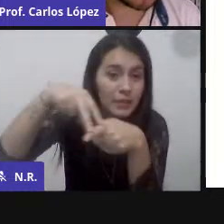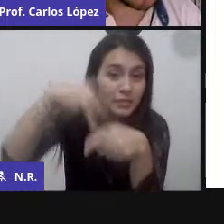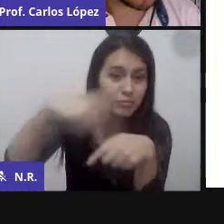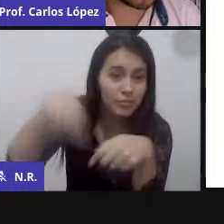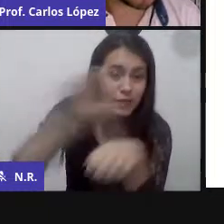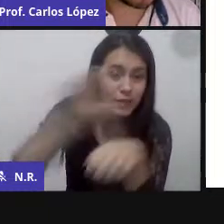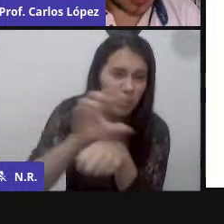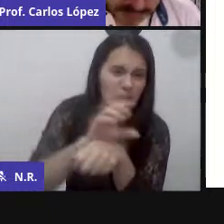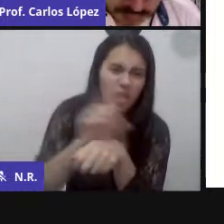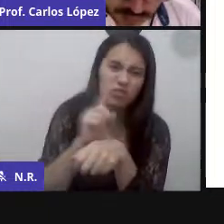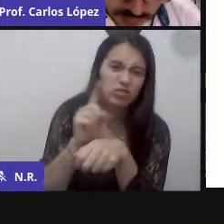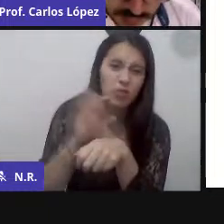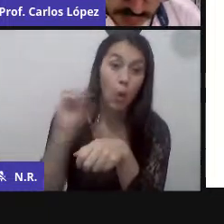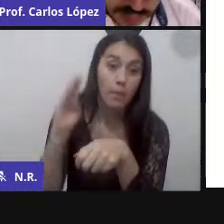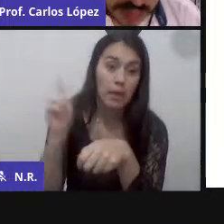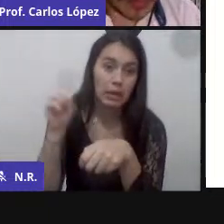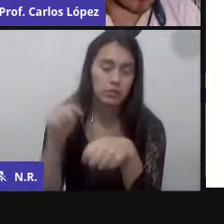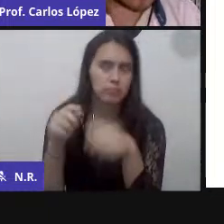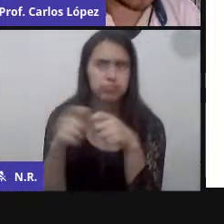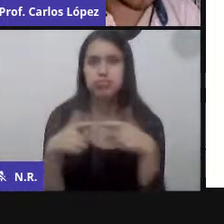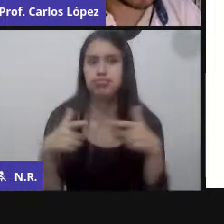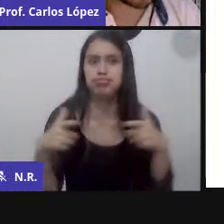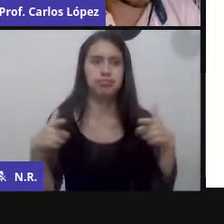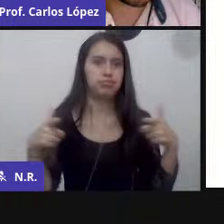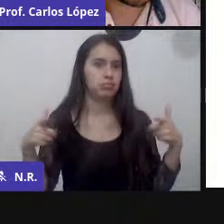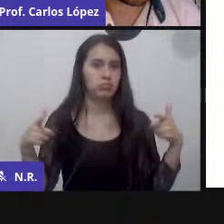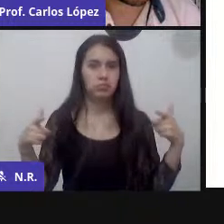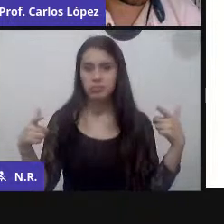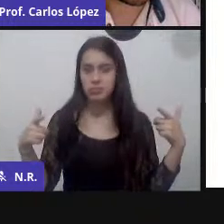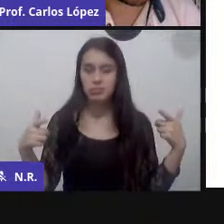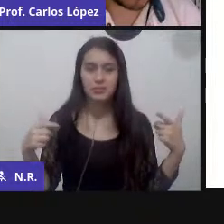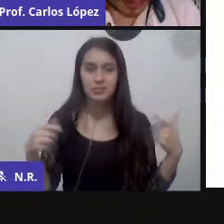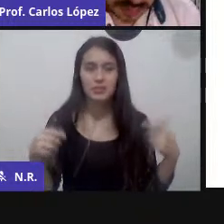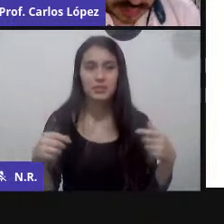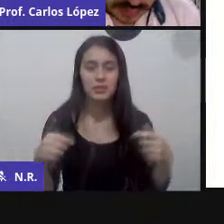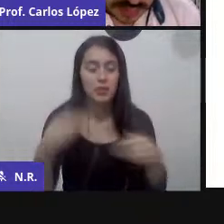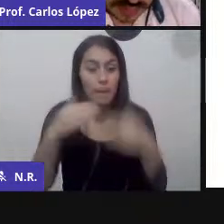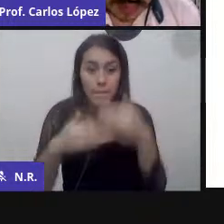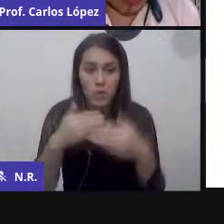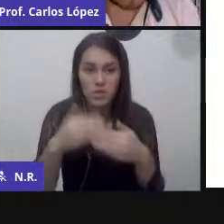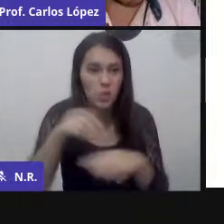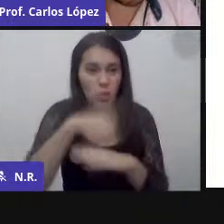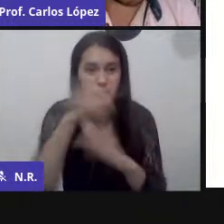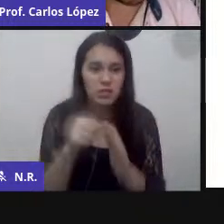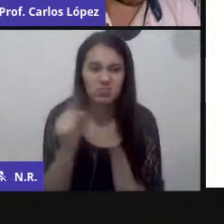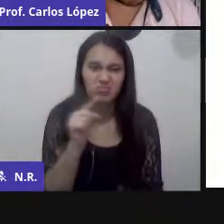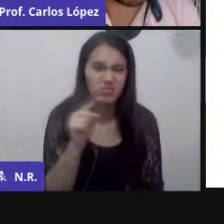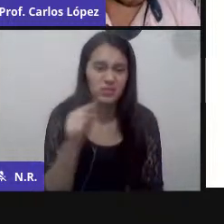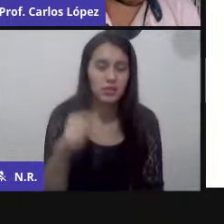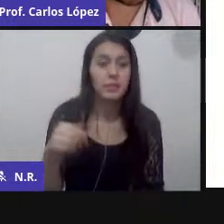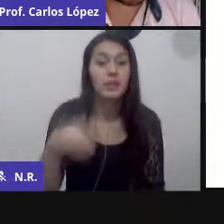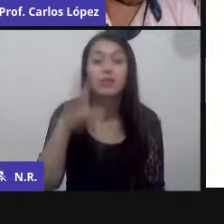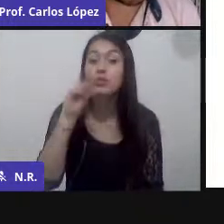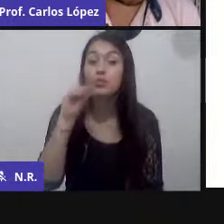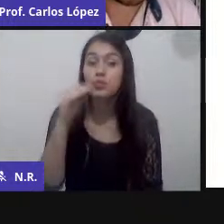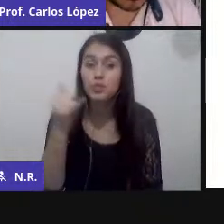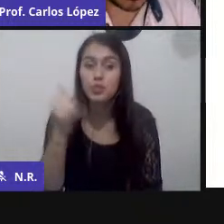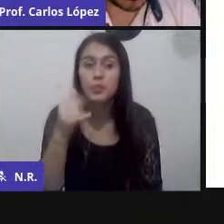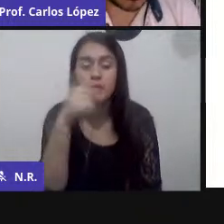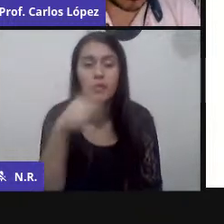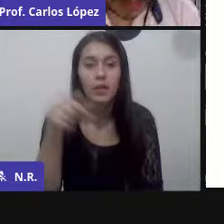con OBS, que prácticamente estaremos haciendo nosotros todo el proceso. Tanto StreamYard como